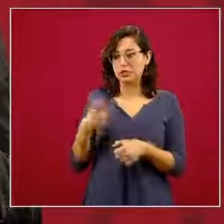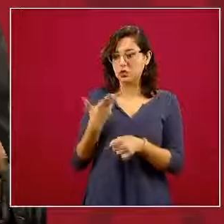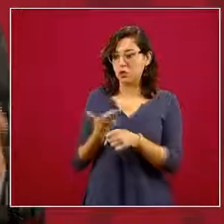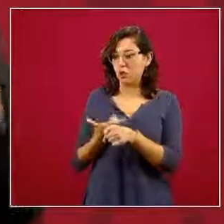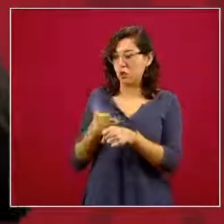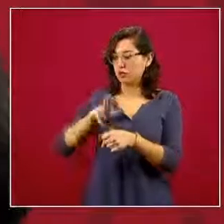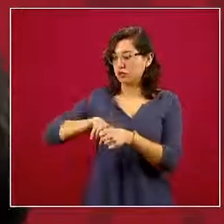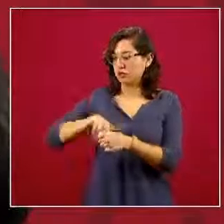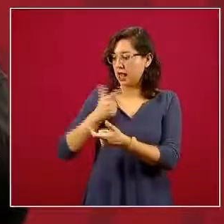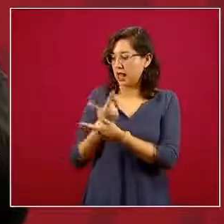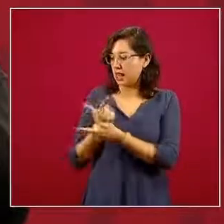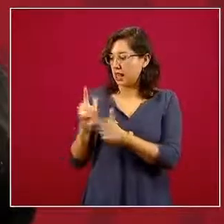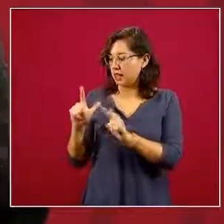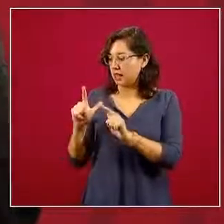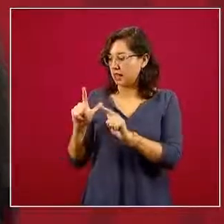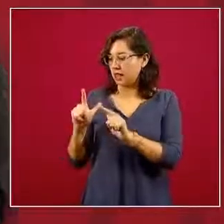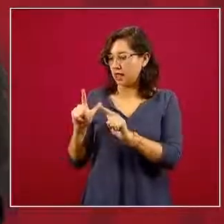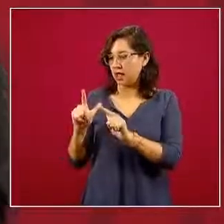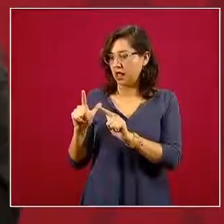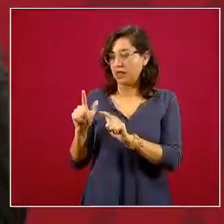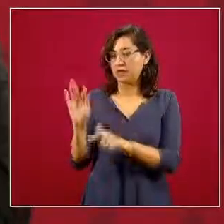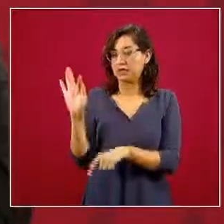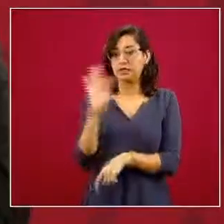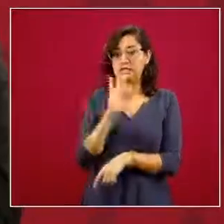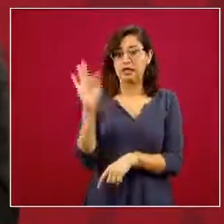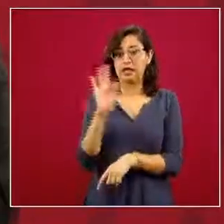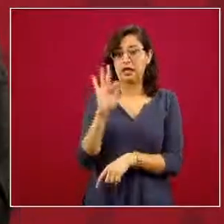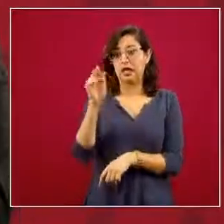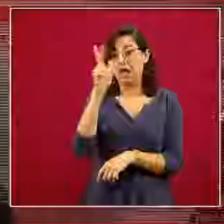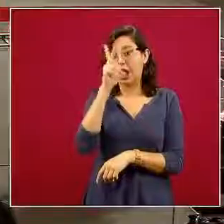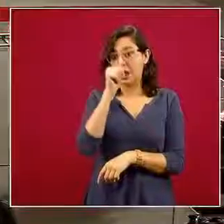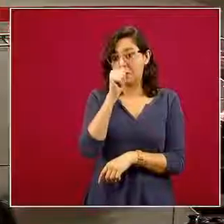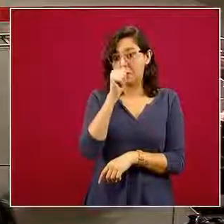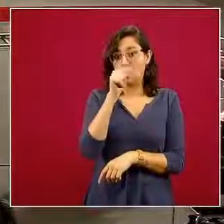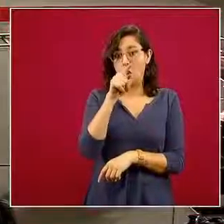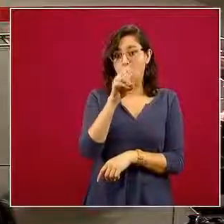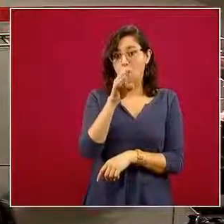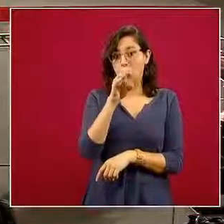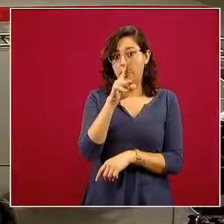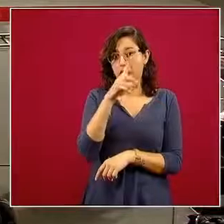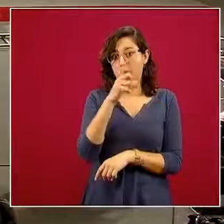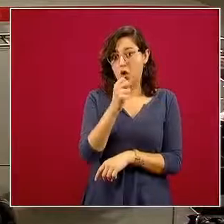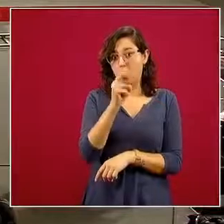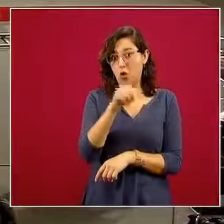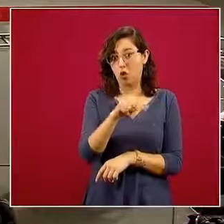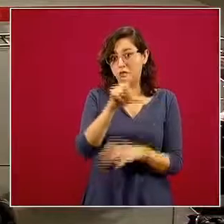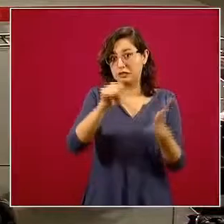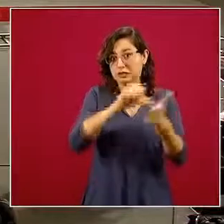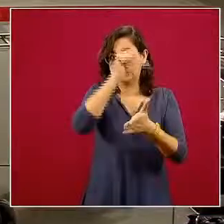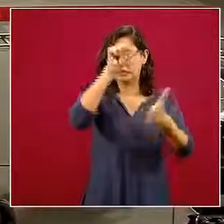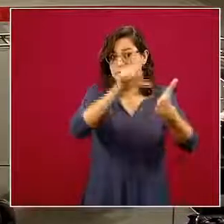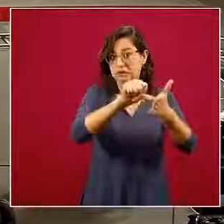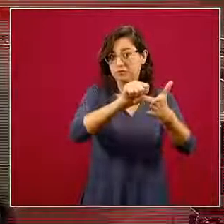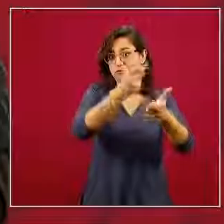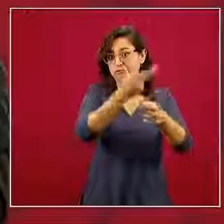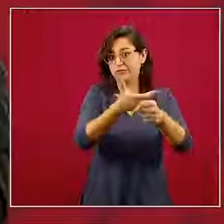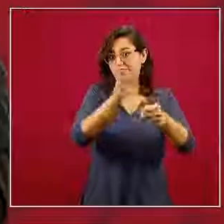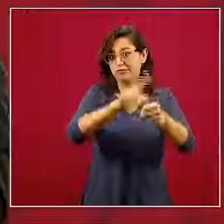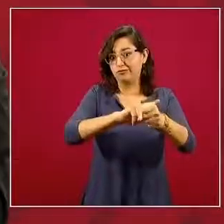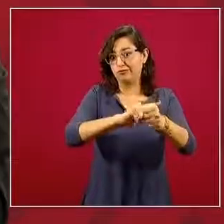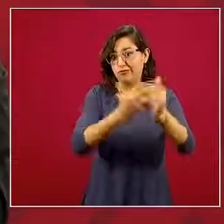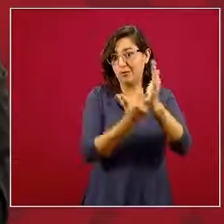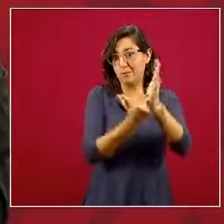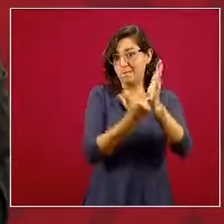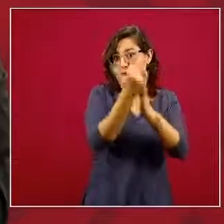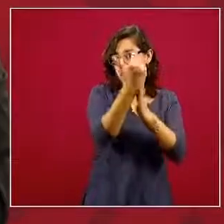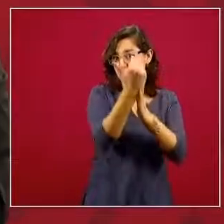hay, y esto aporta ese porcentaje, a lo mejor Hermosillo, Obregón, u otras localidades, el